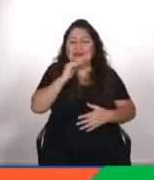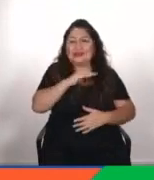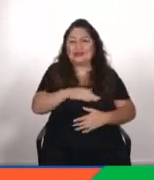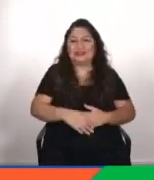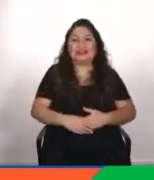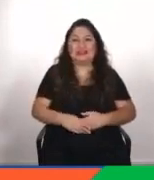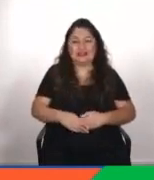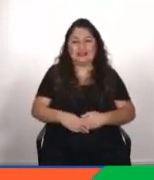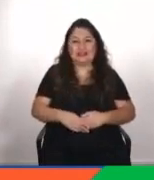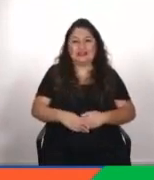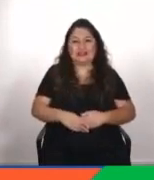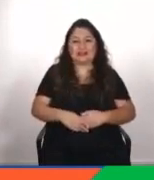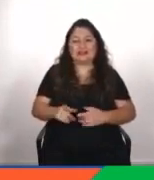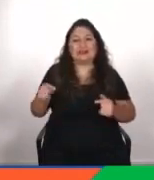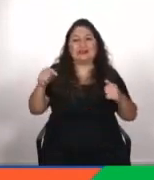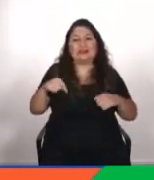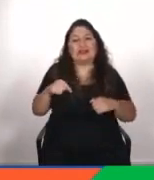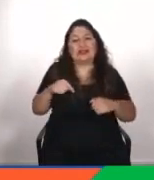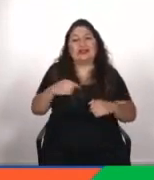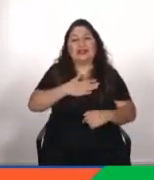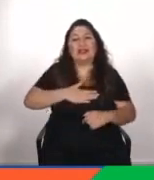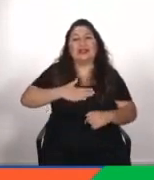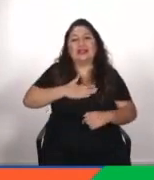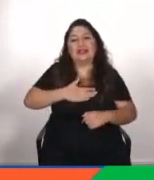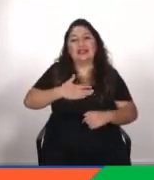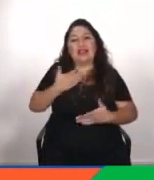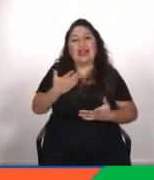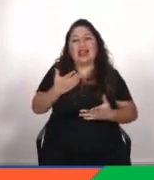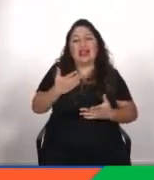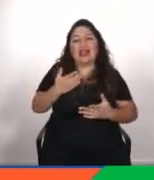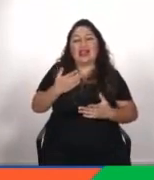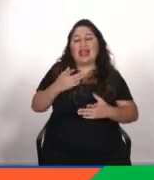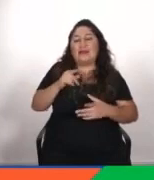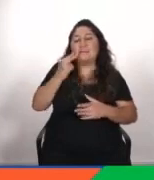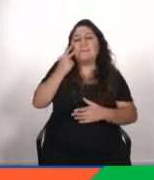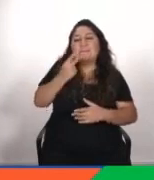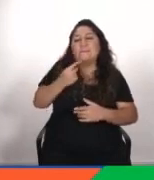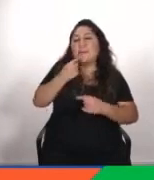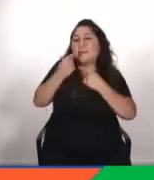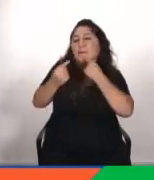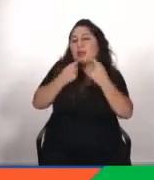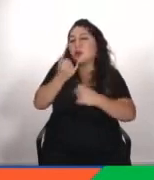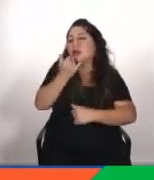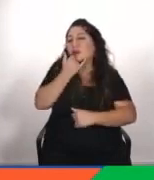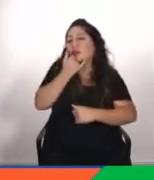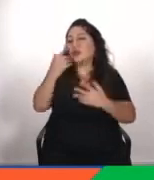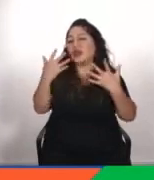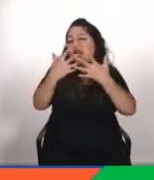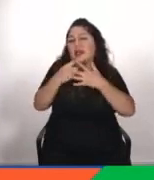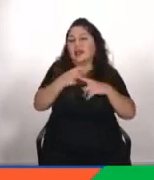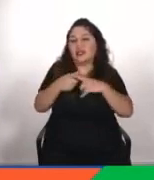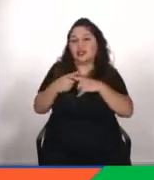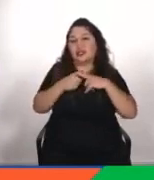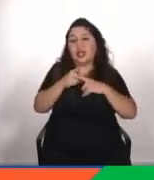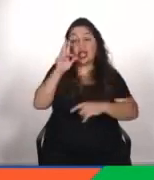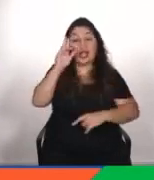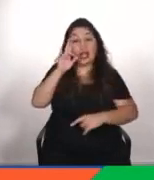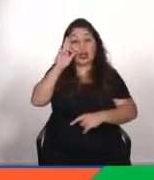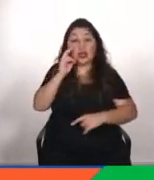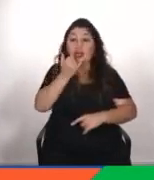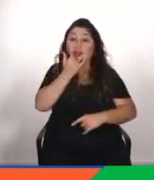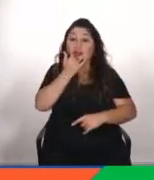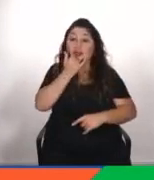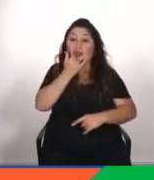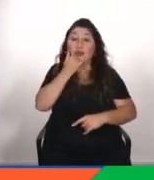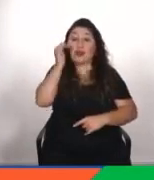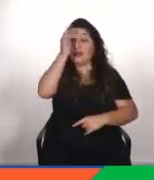Y quería pasar un poco a recolectar algunas de las preguntas que nos han enviado a través de YouTube y a través de las redes sociales. Recordar que nos están viendo en YouTube y en las